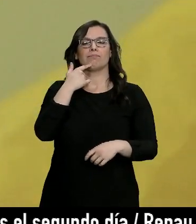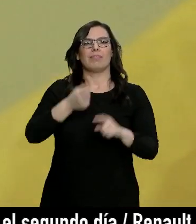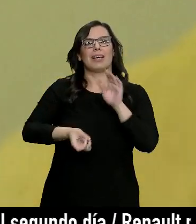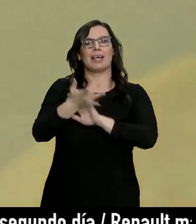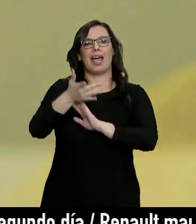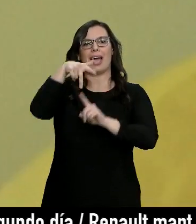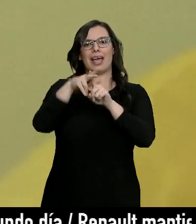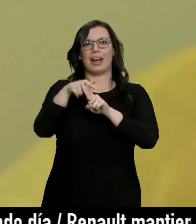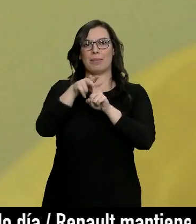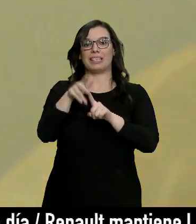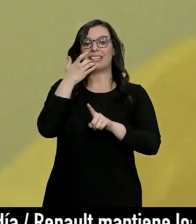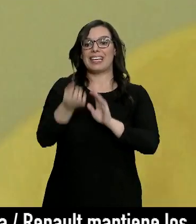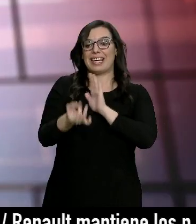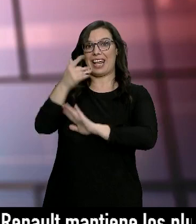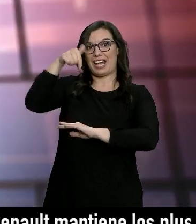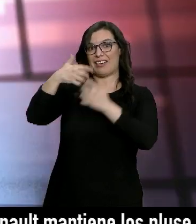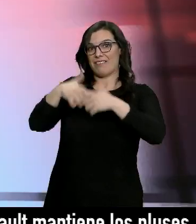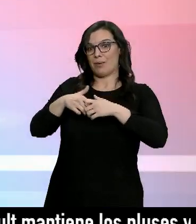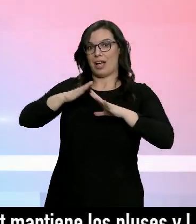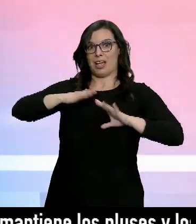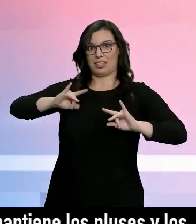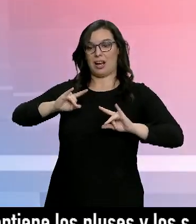Unión a terceros países.